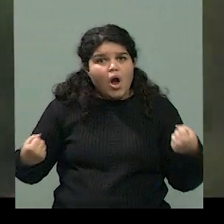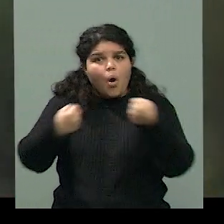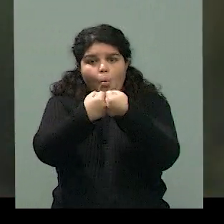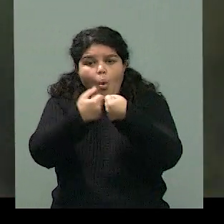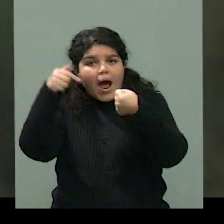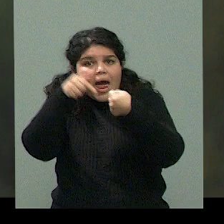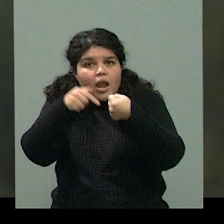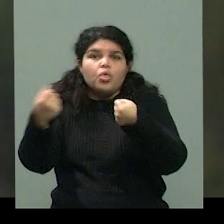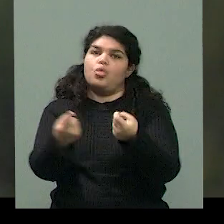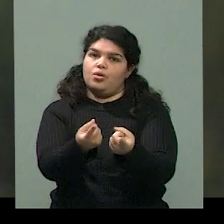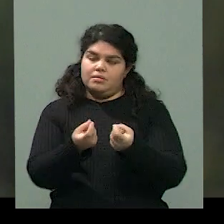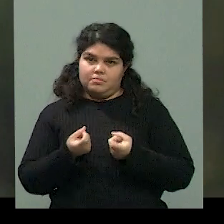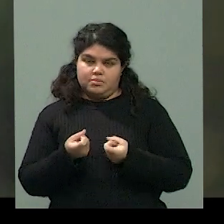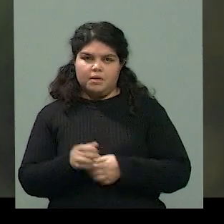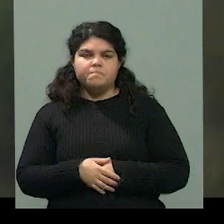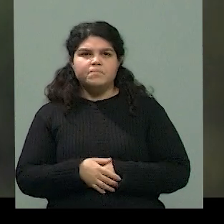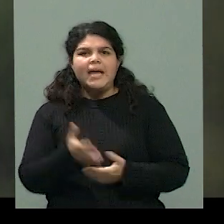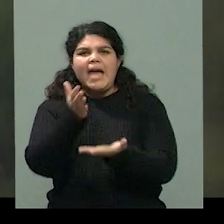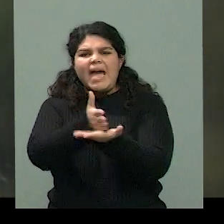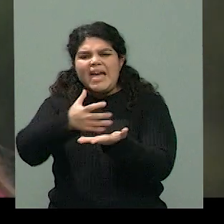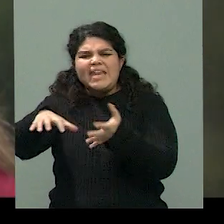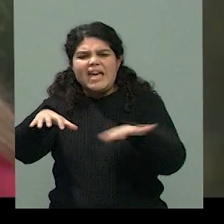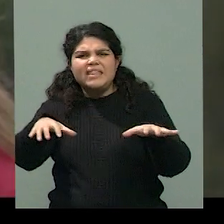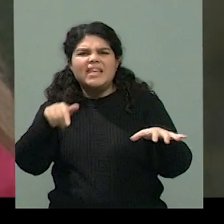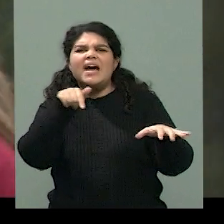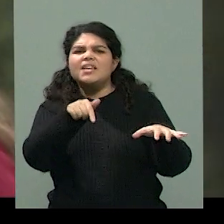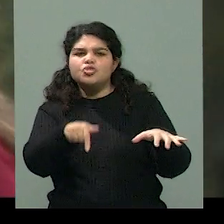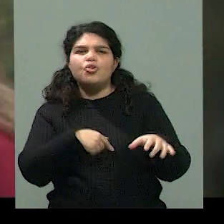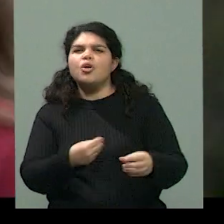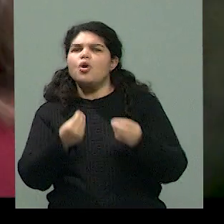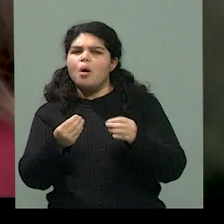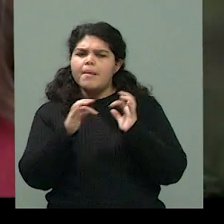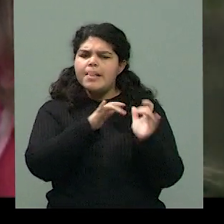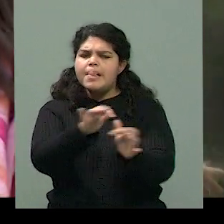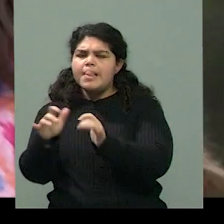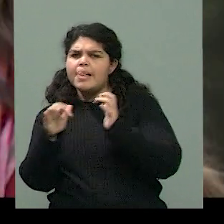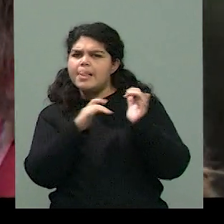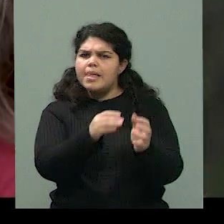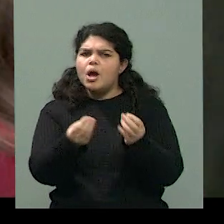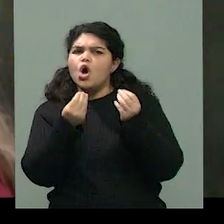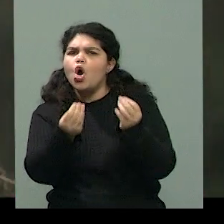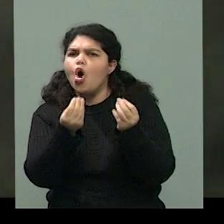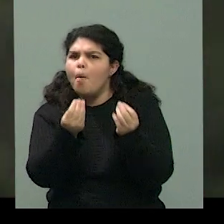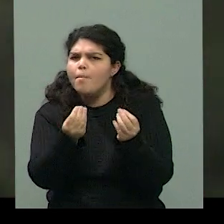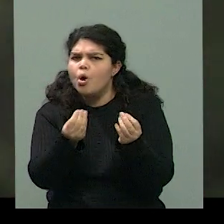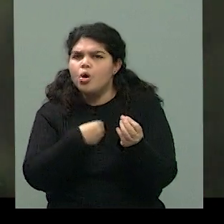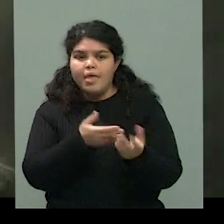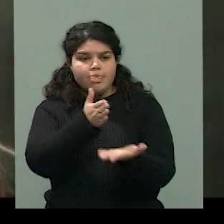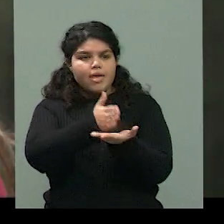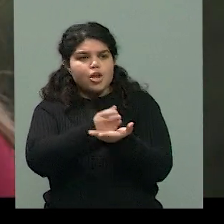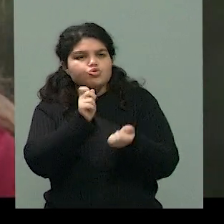llego a que todo el mundo tenga derecho a la accesibilidad, ¿no? Que tenga garantizado ese